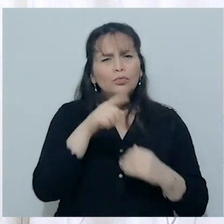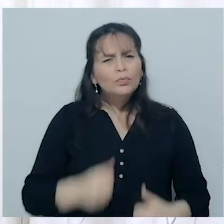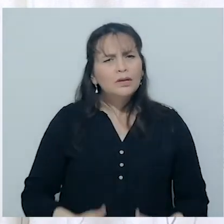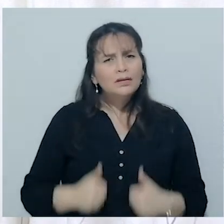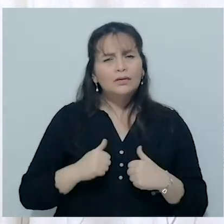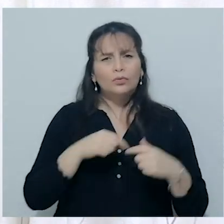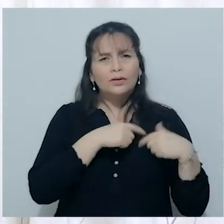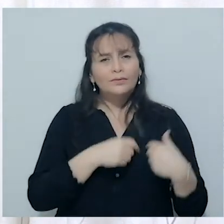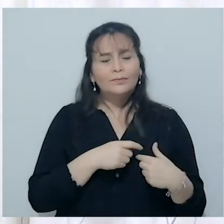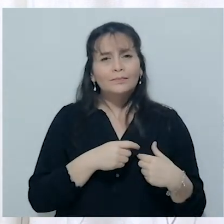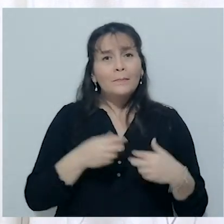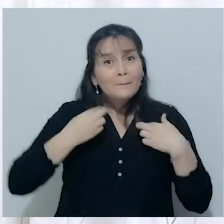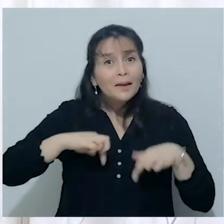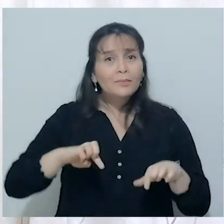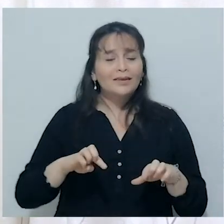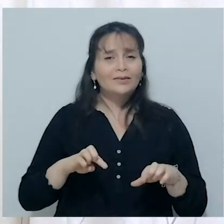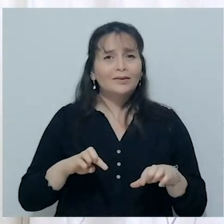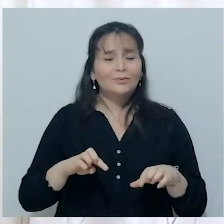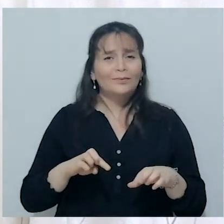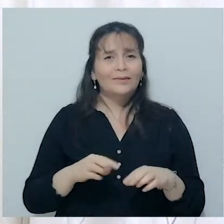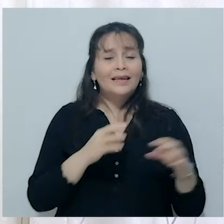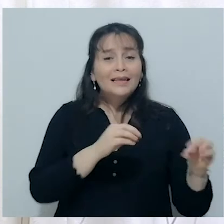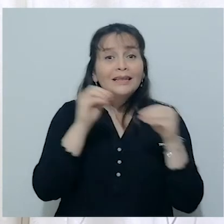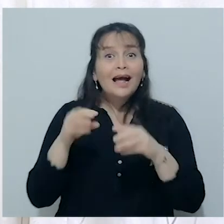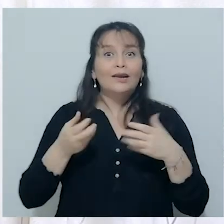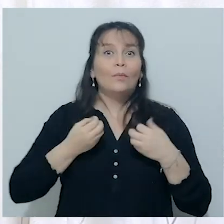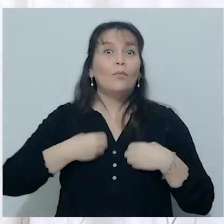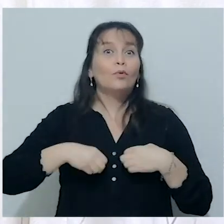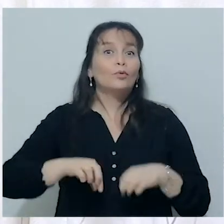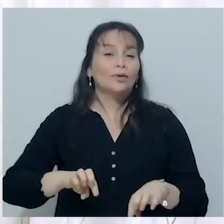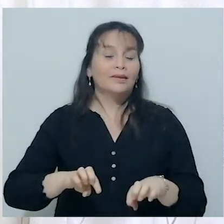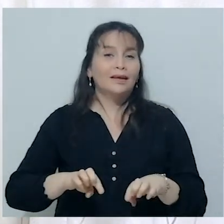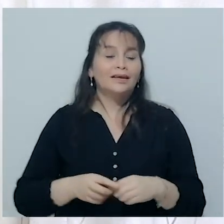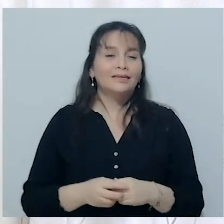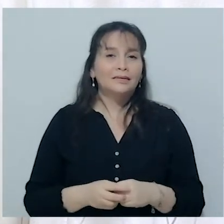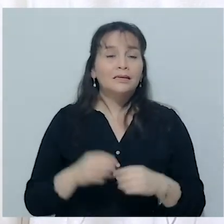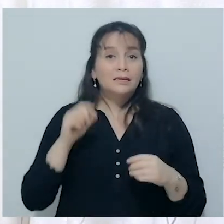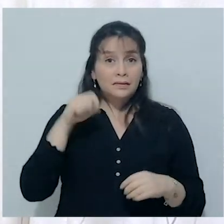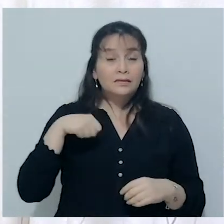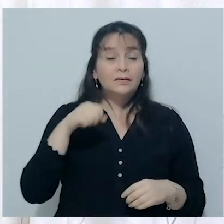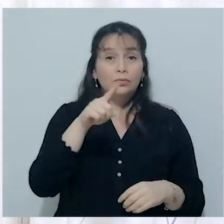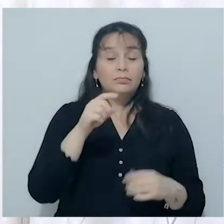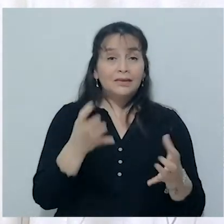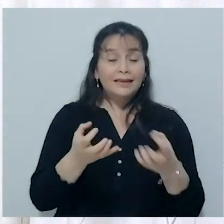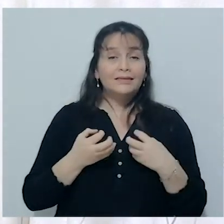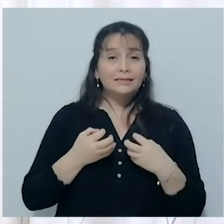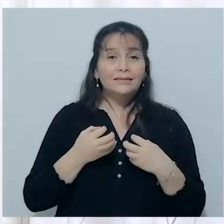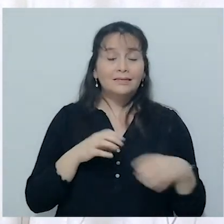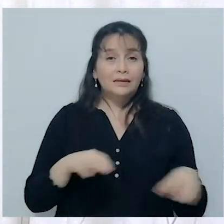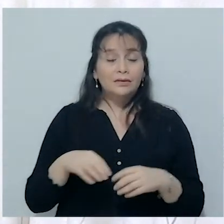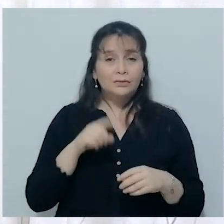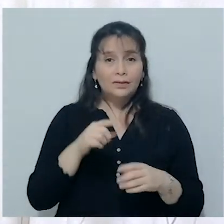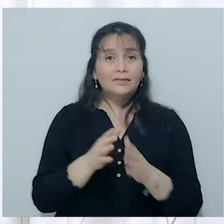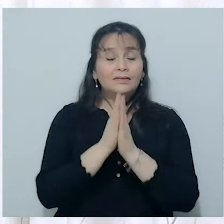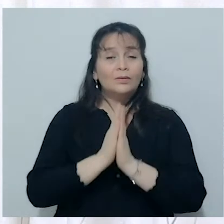Y Él quiere entrar a tu vida y a tu corazón. Solo permíteselo. Solo dale la oportunidad.